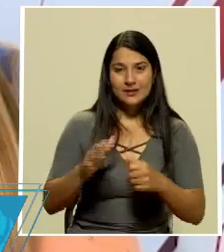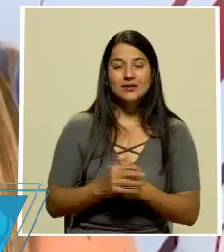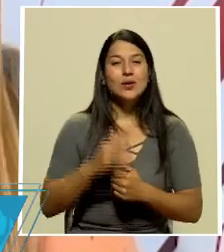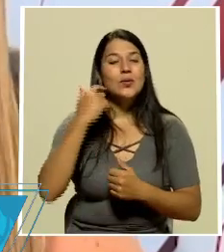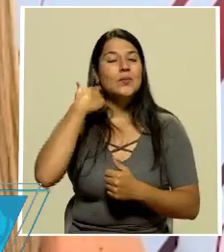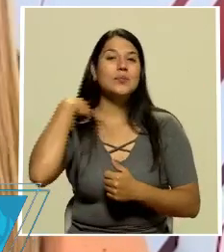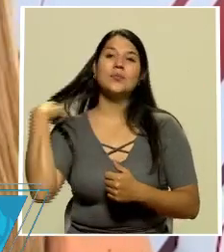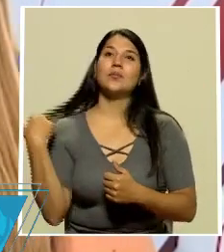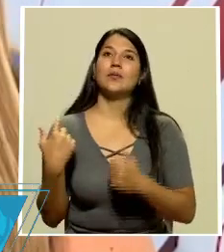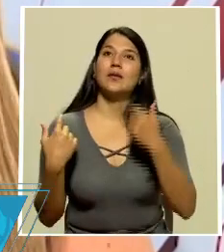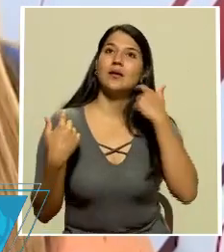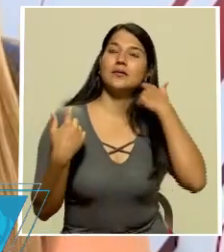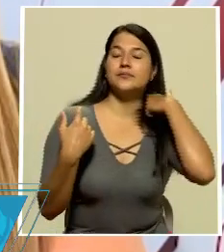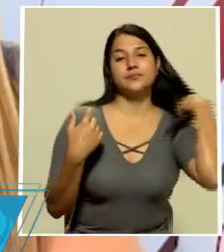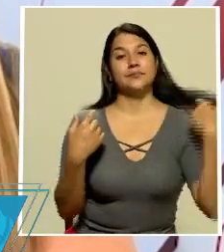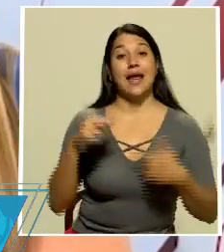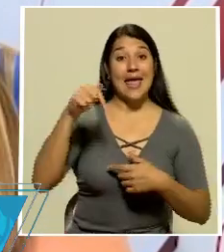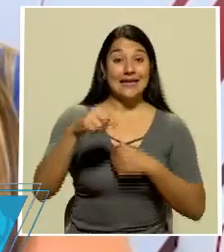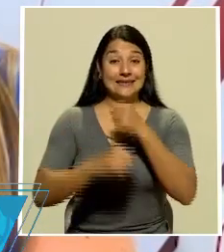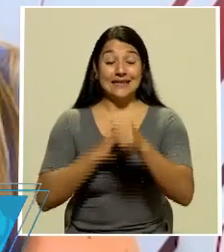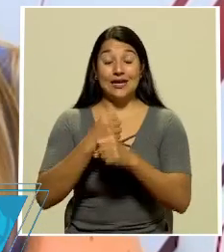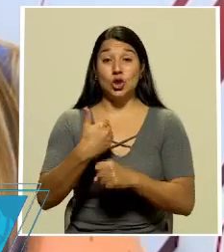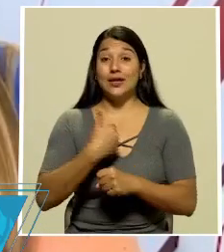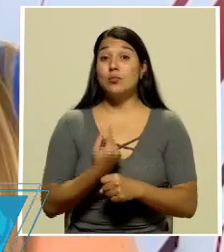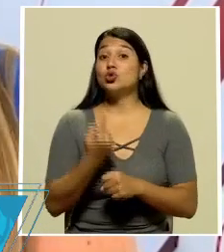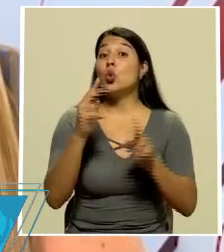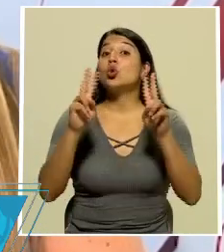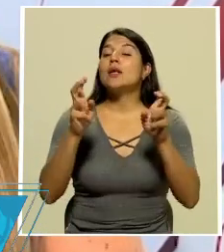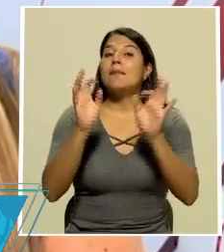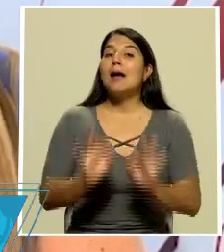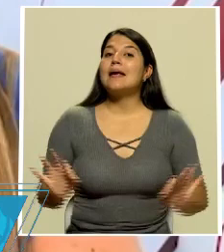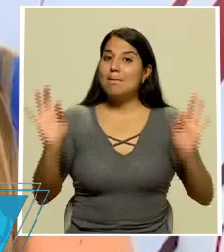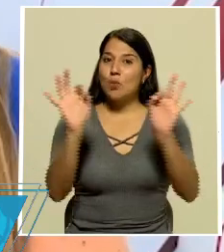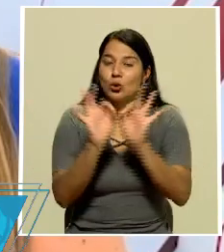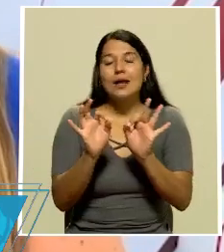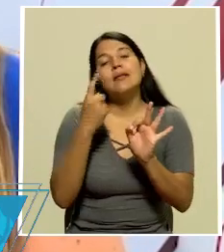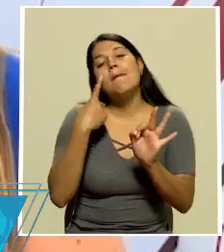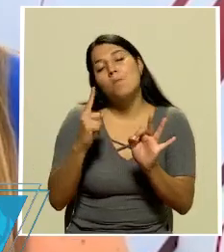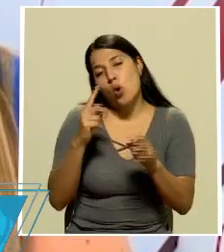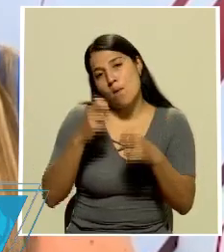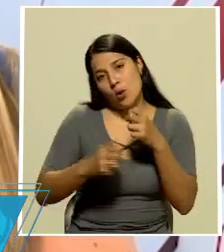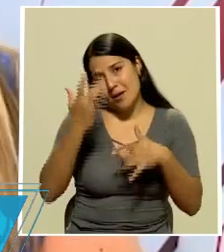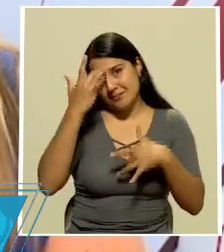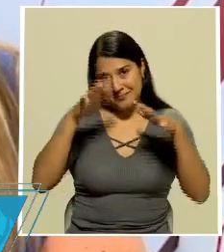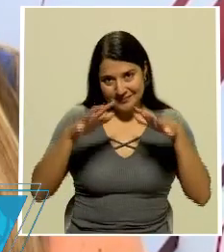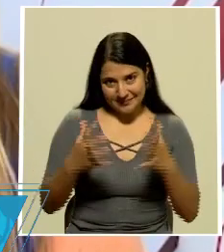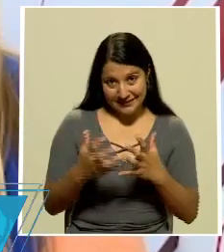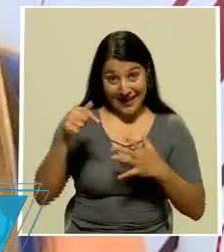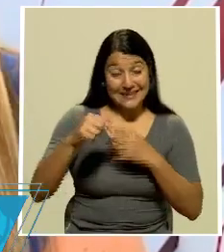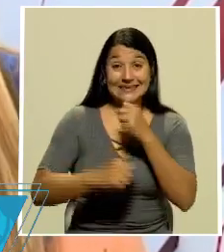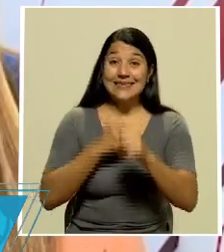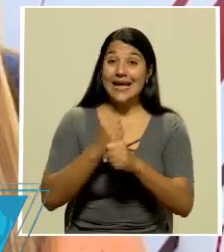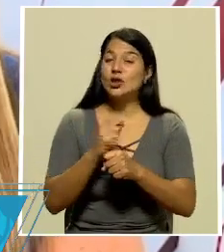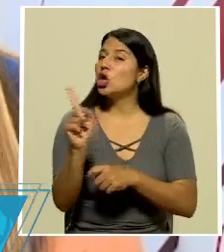y 2.000 colones la fracción. Este año tenemos un asunto importante por el tema pues, de todo lo que estamos enfrentando a nivel país, ¿verdad? Y este año no vamos a